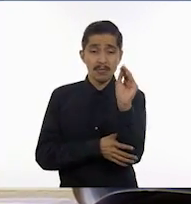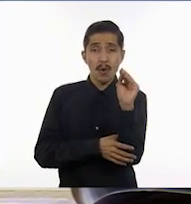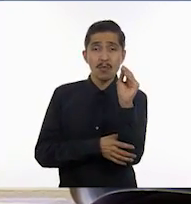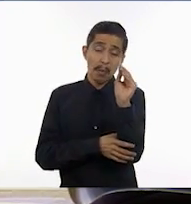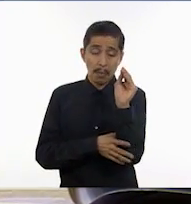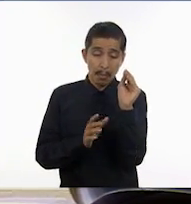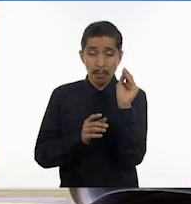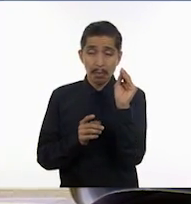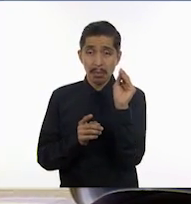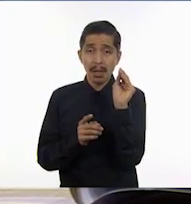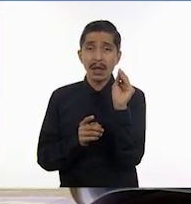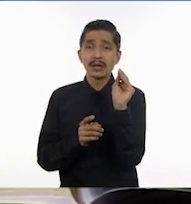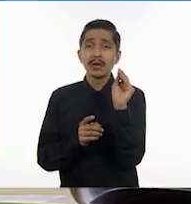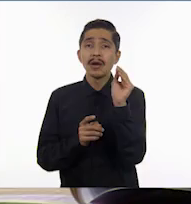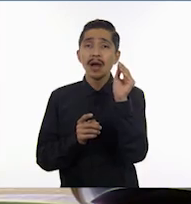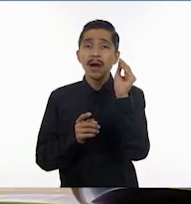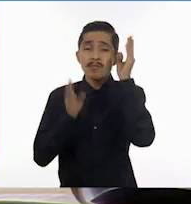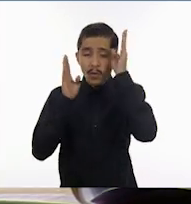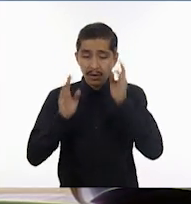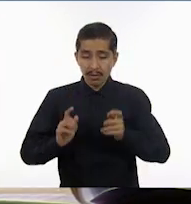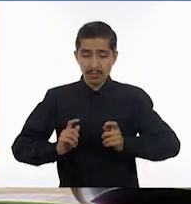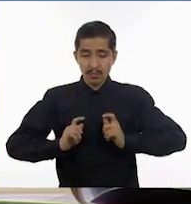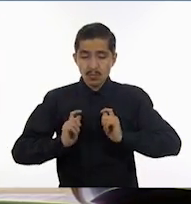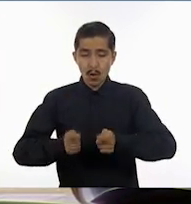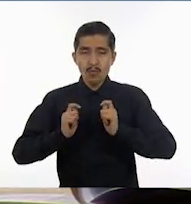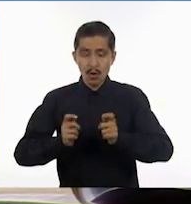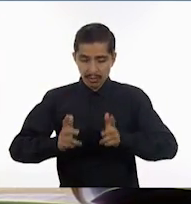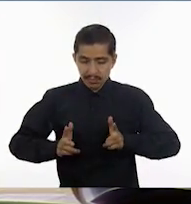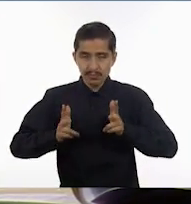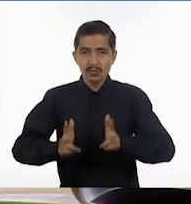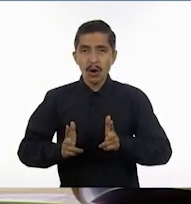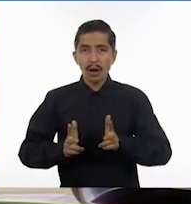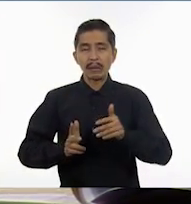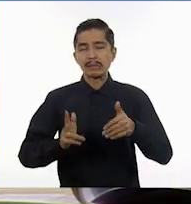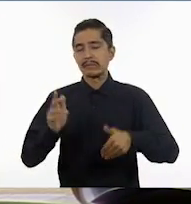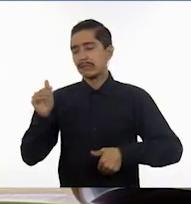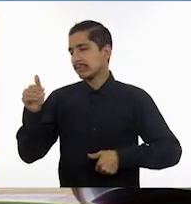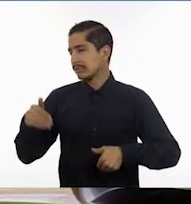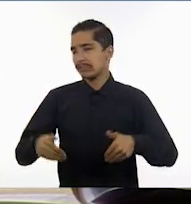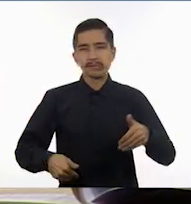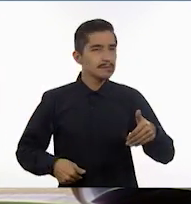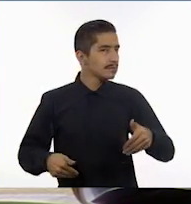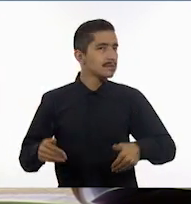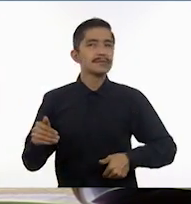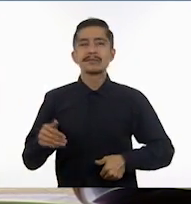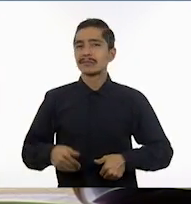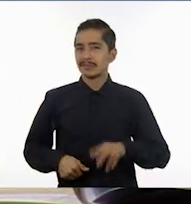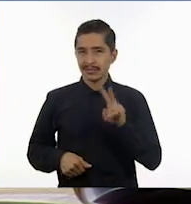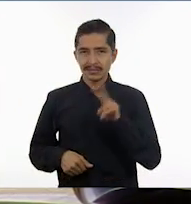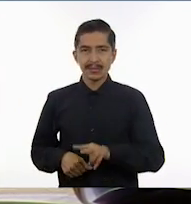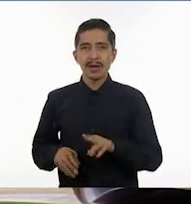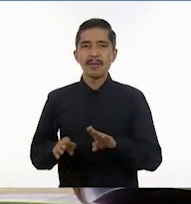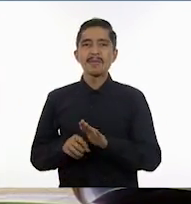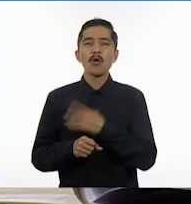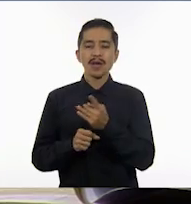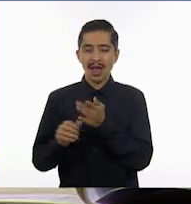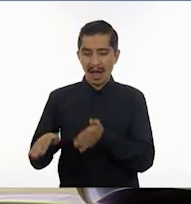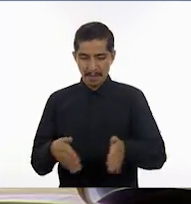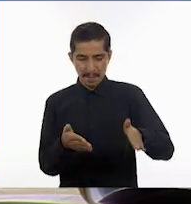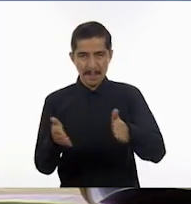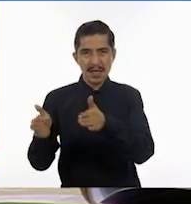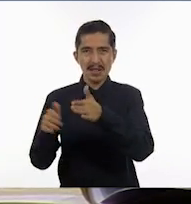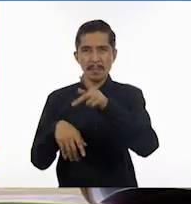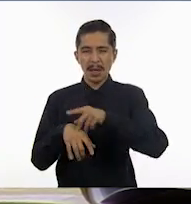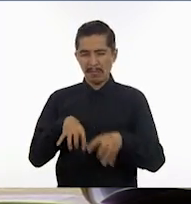carruajes se tiraban con mulas y que el viaje era muy incómodo por las condiciones en las que estaban los caminos. Mucho.